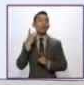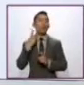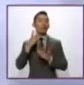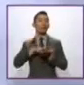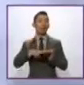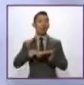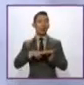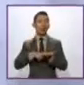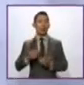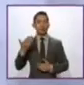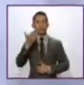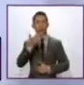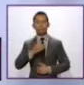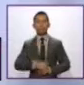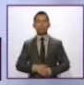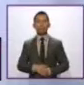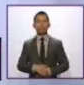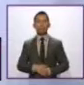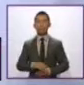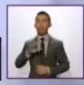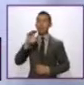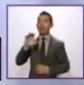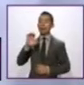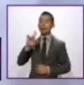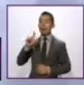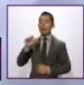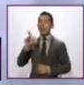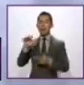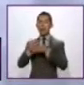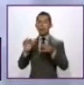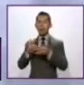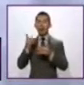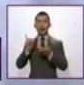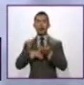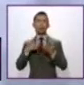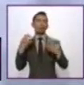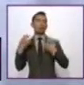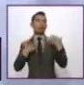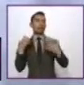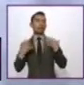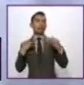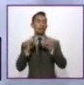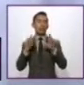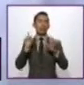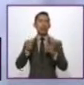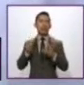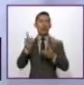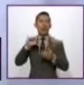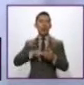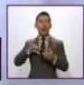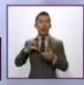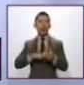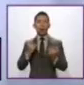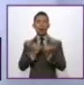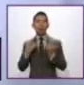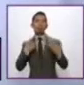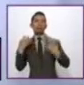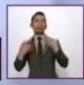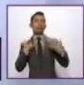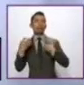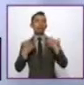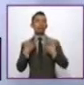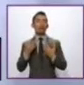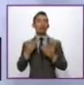Adelante. Celia, decirte que es muy clara tu desesperación, la que hoy te invade, la crisis que estás viviendo para